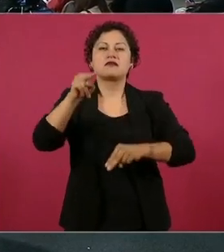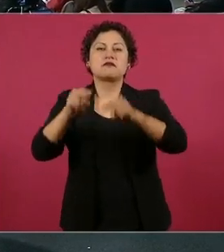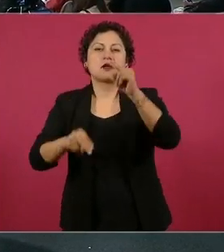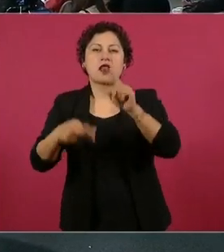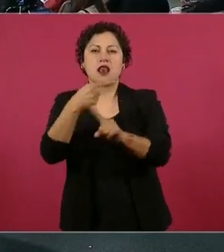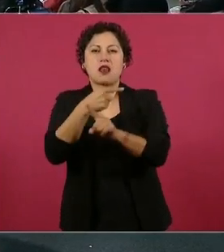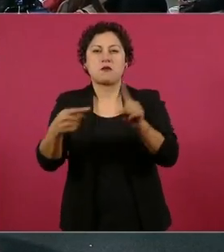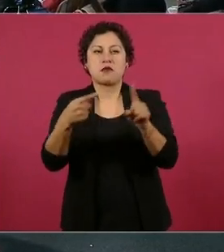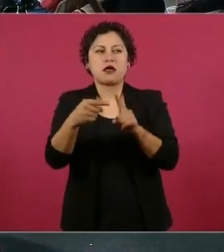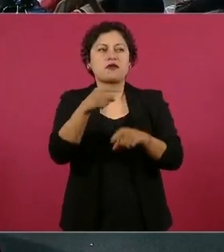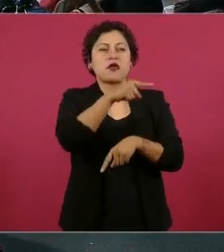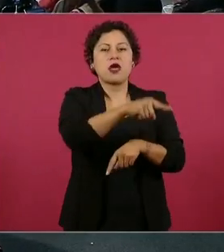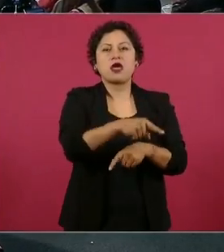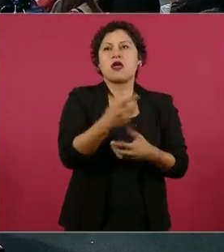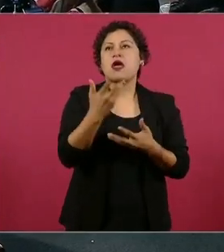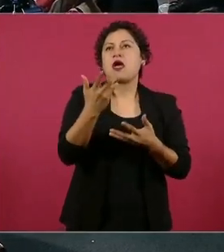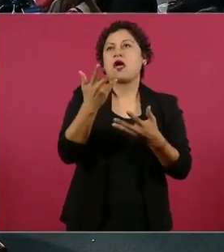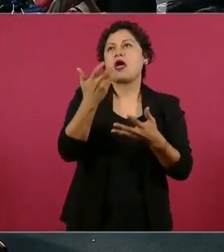con